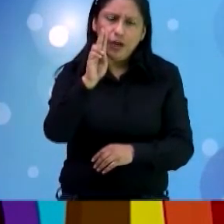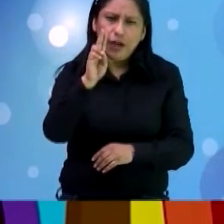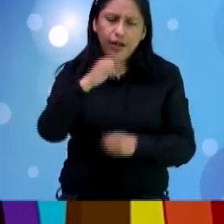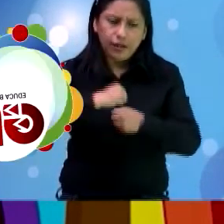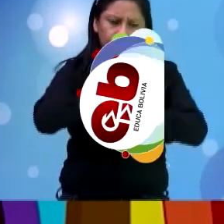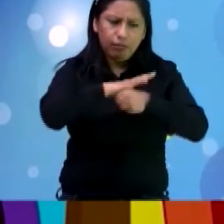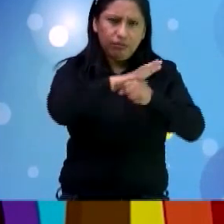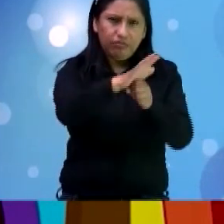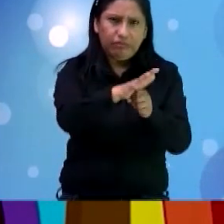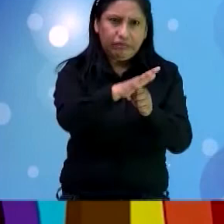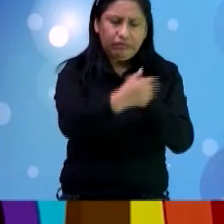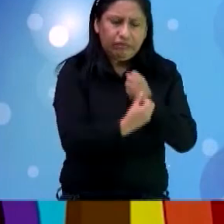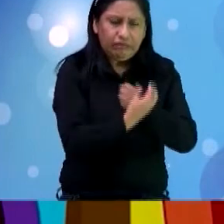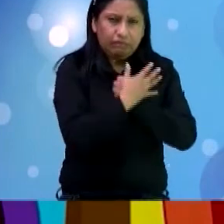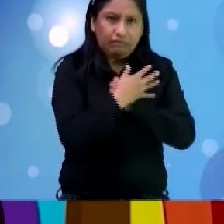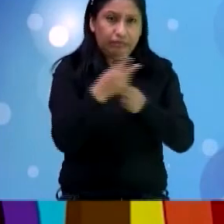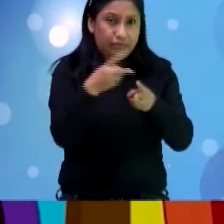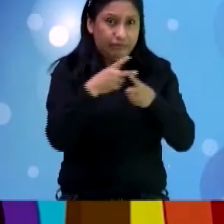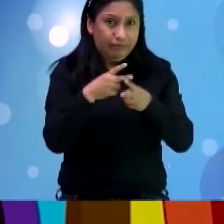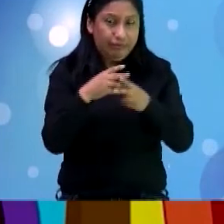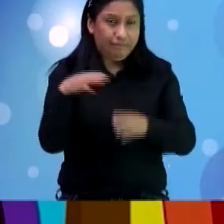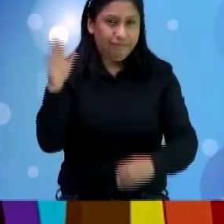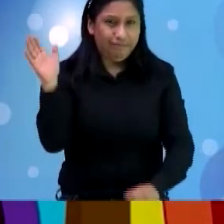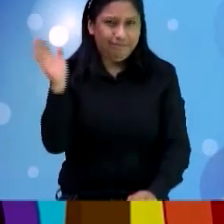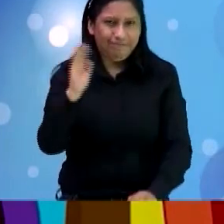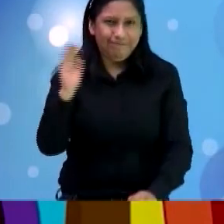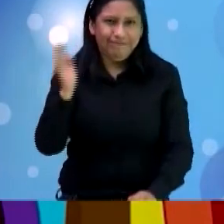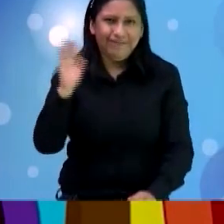se vaya del planeta. ¡Nos vemos!